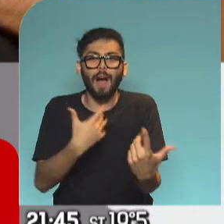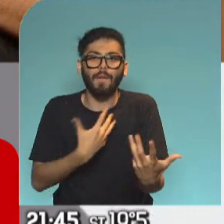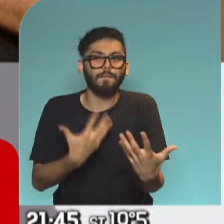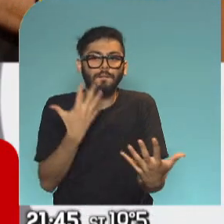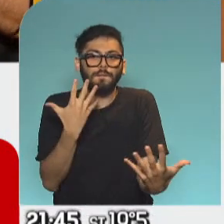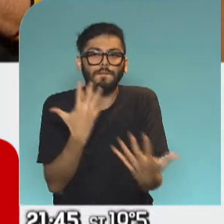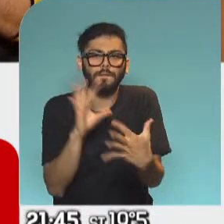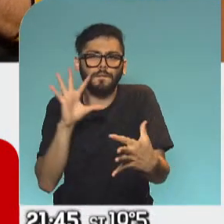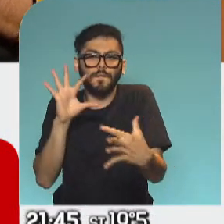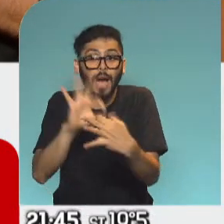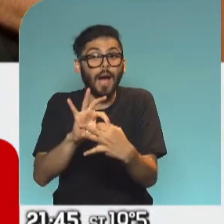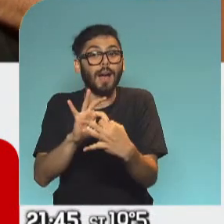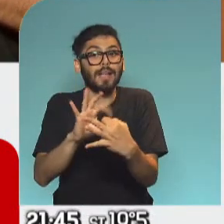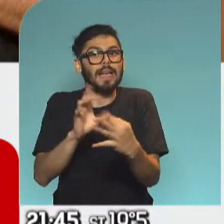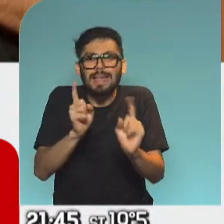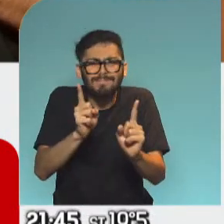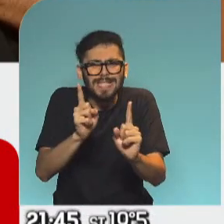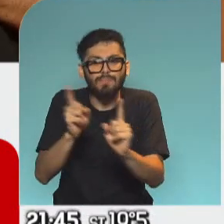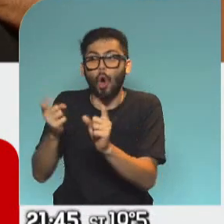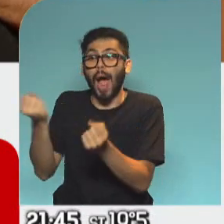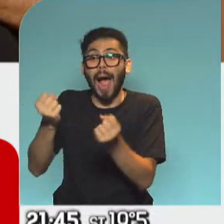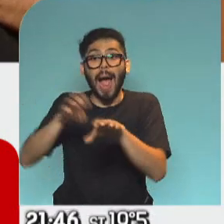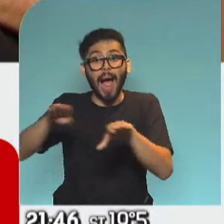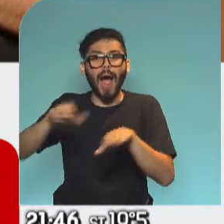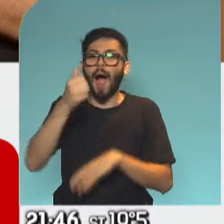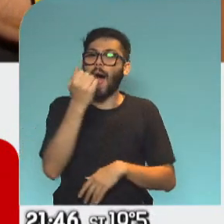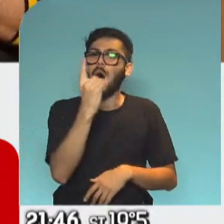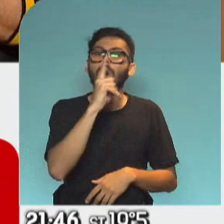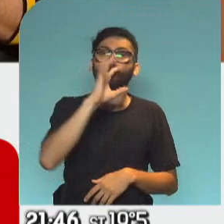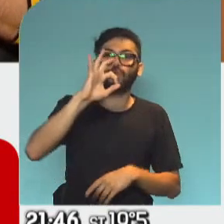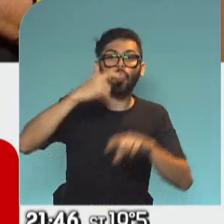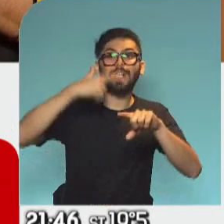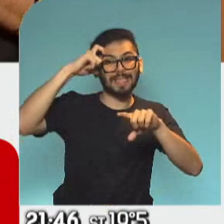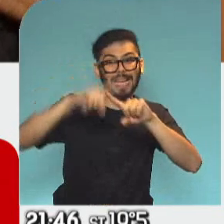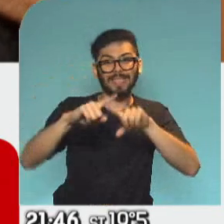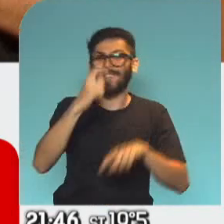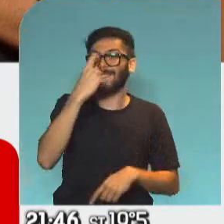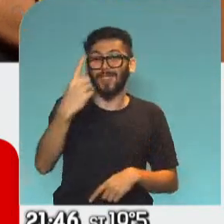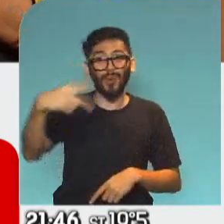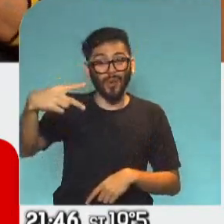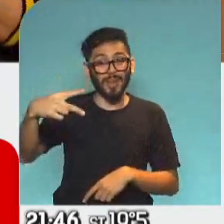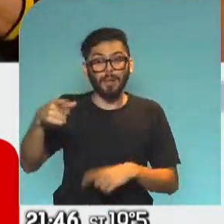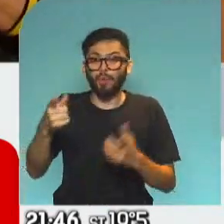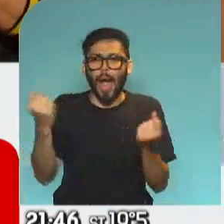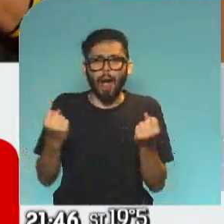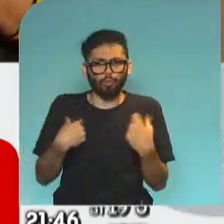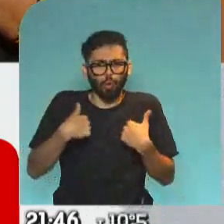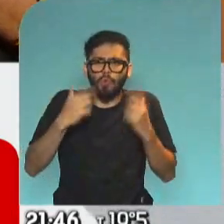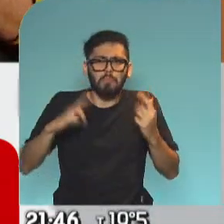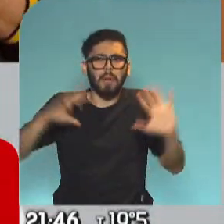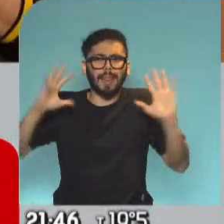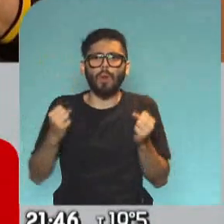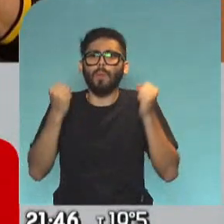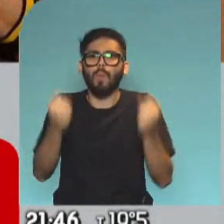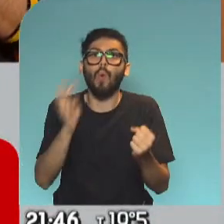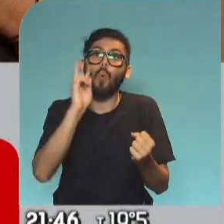de lo virtual, vamos a respetarla para Autosex a partir del 21 de noviembre, porque vos vas a ir en tu auto y vas a vivenciar un show que pasa